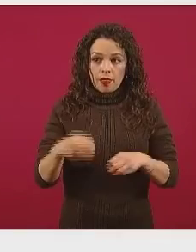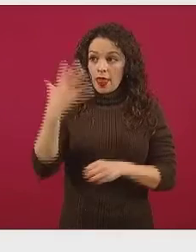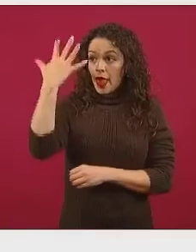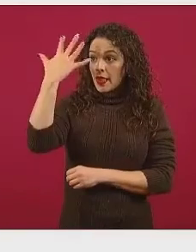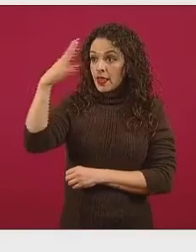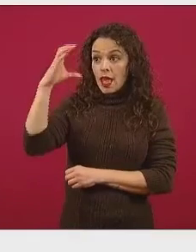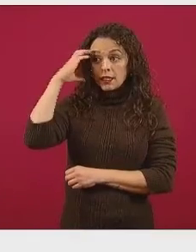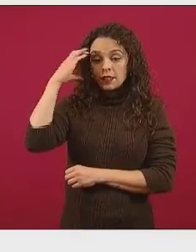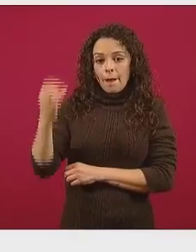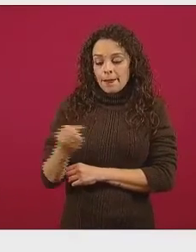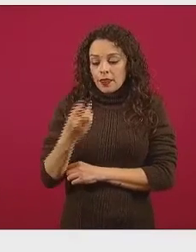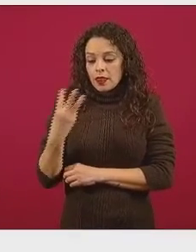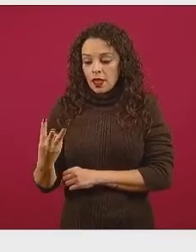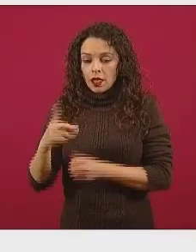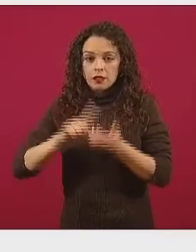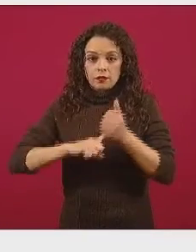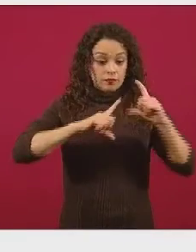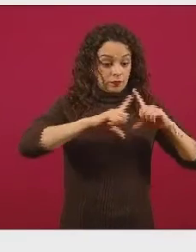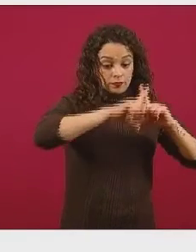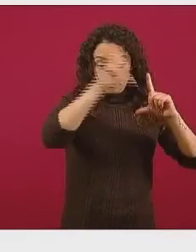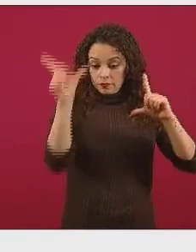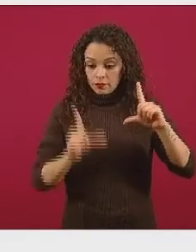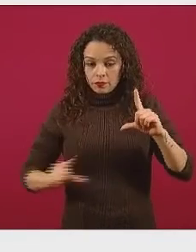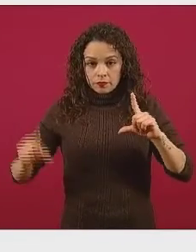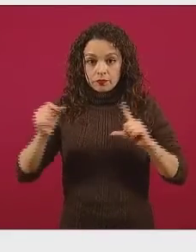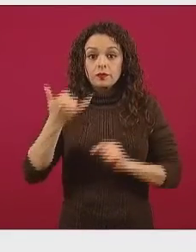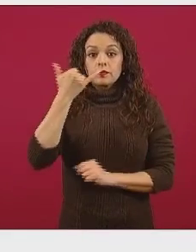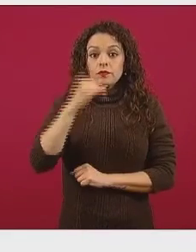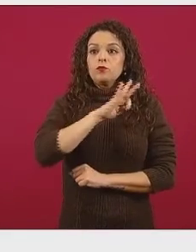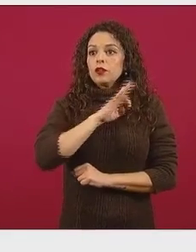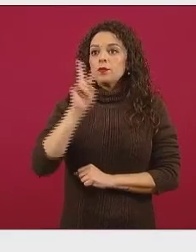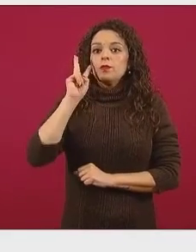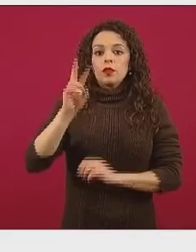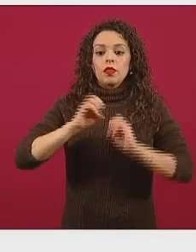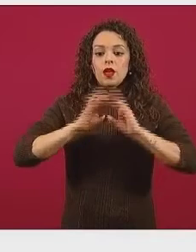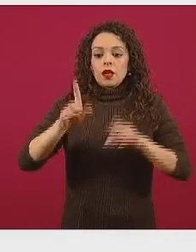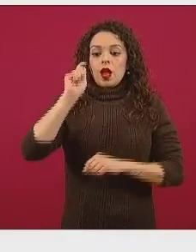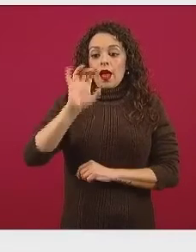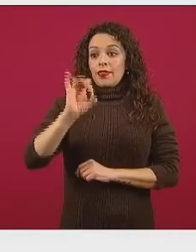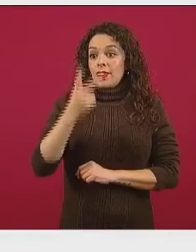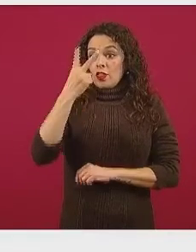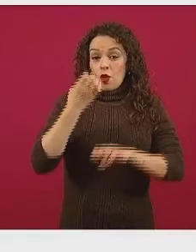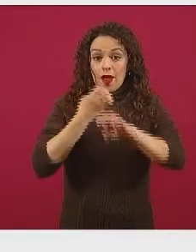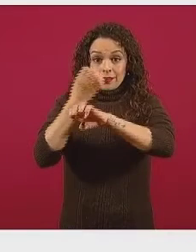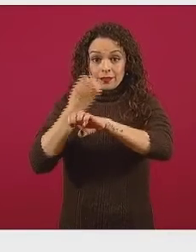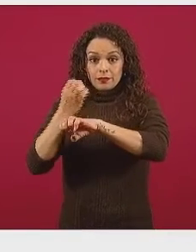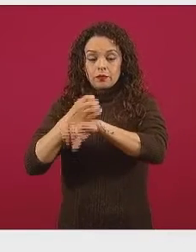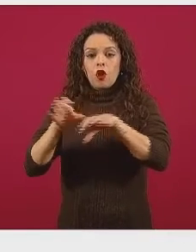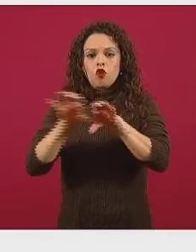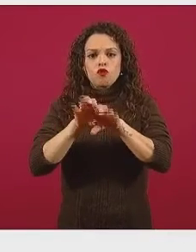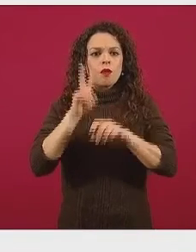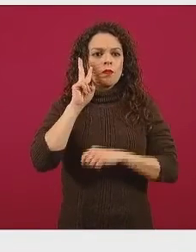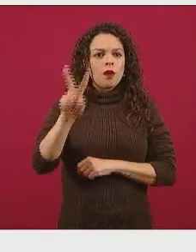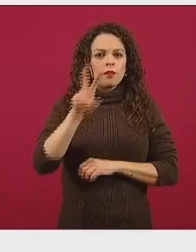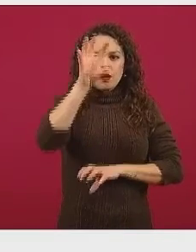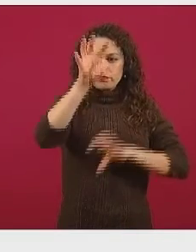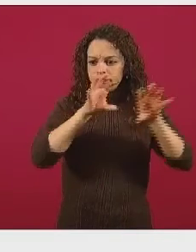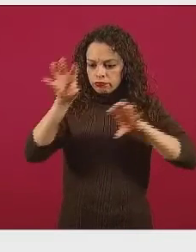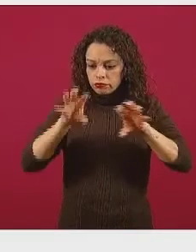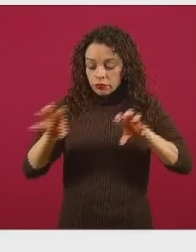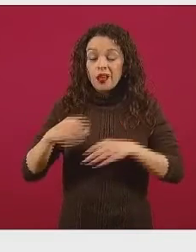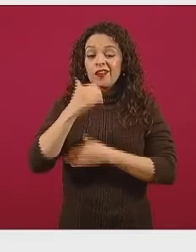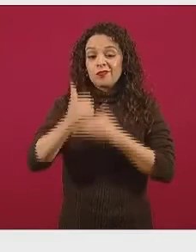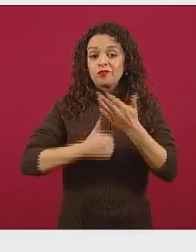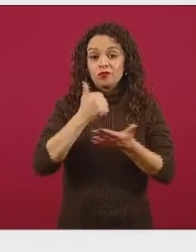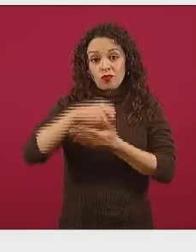10 a nivel nacional, y también en el orden de aparición de las 32 entidades federativas, la Ciudad de México es la zona con